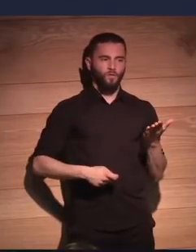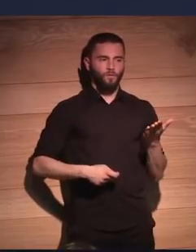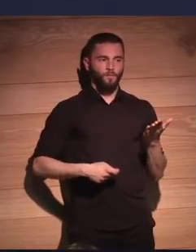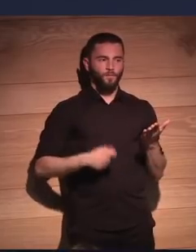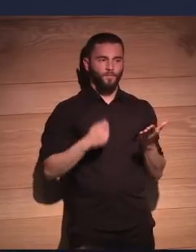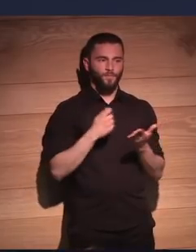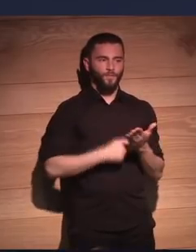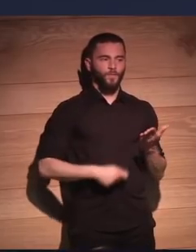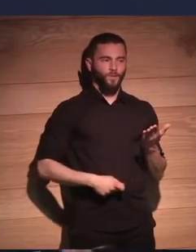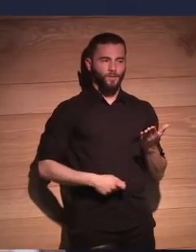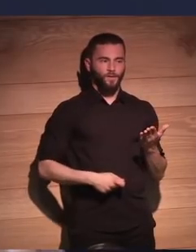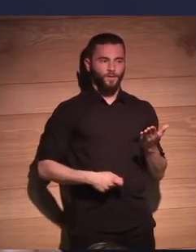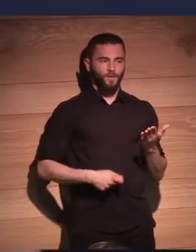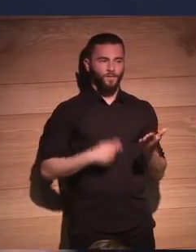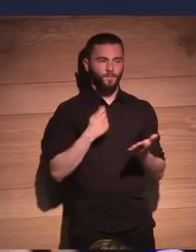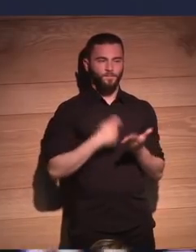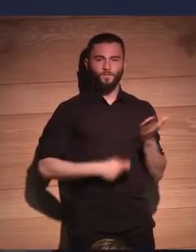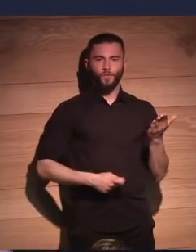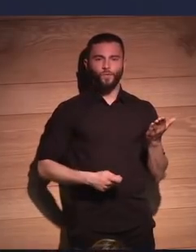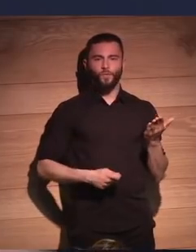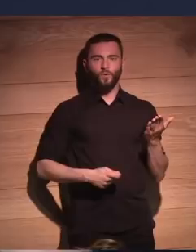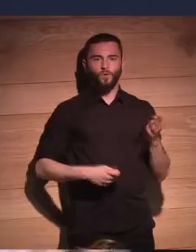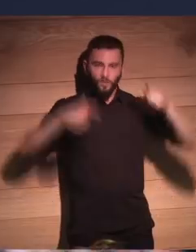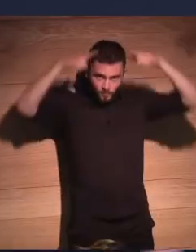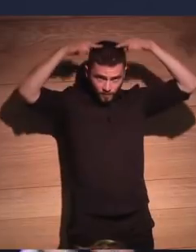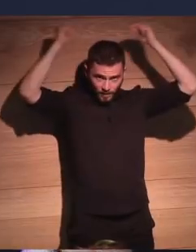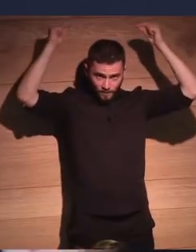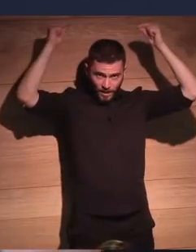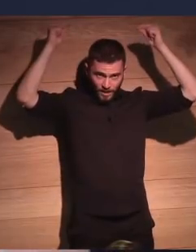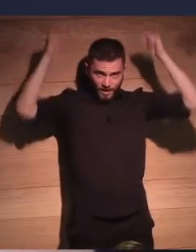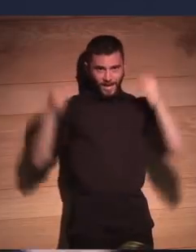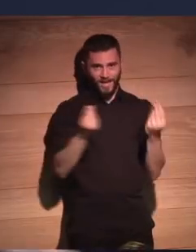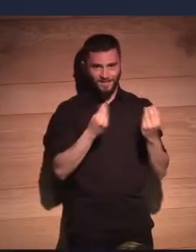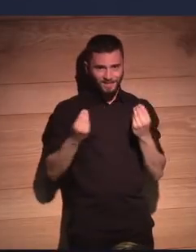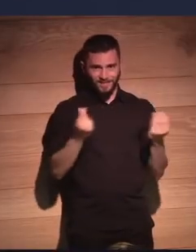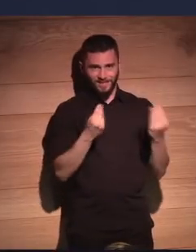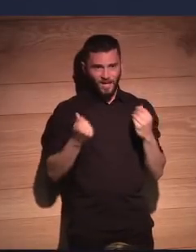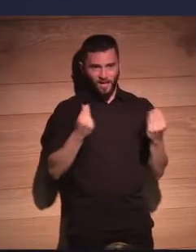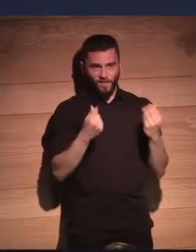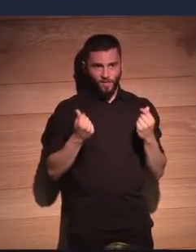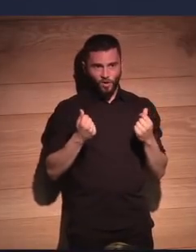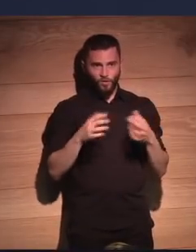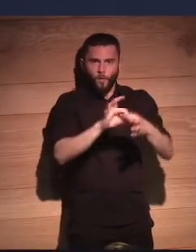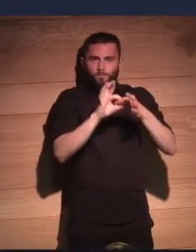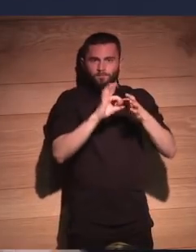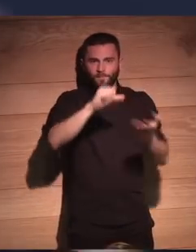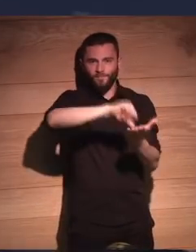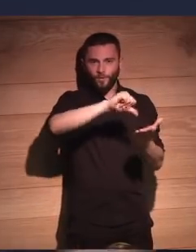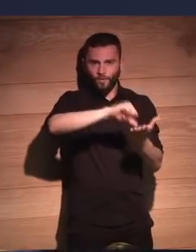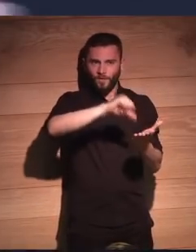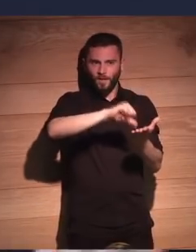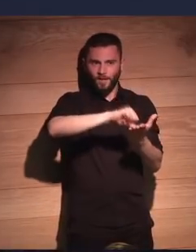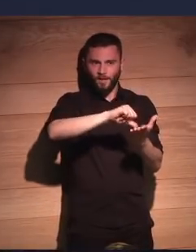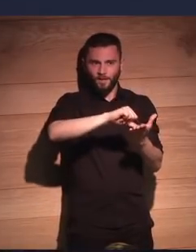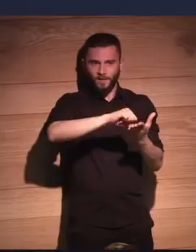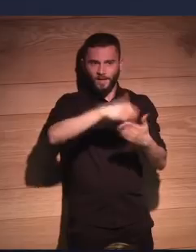emana esa sensación que tiene Batman, ¿no? Tan apegado a la ciudad, al